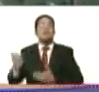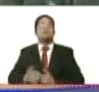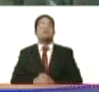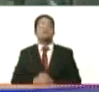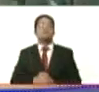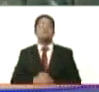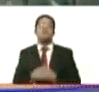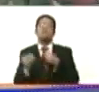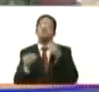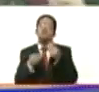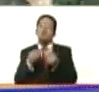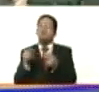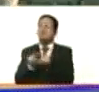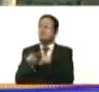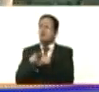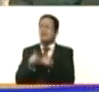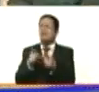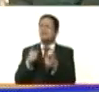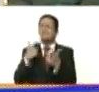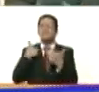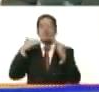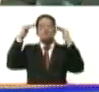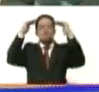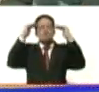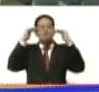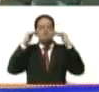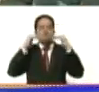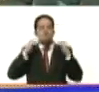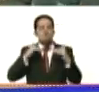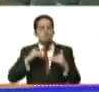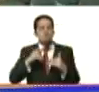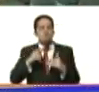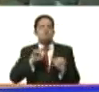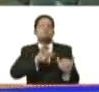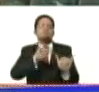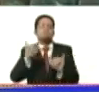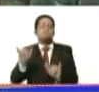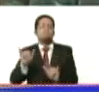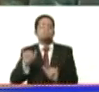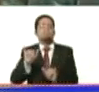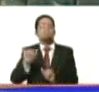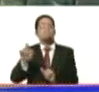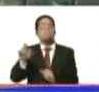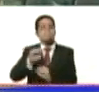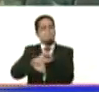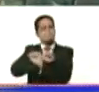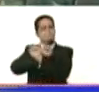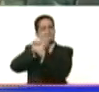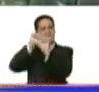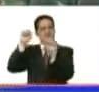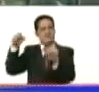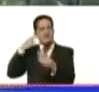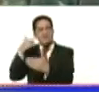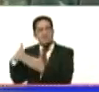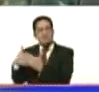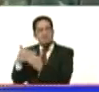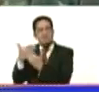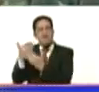como un viento fresco que llega aquella mañana en que nuestro comandante Chávez dio la